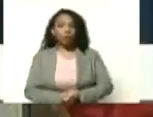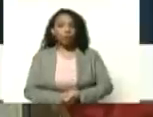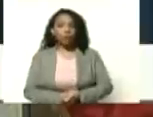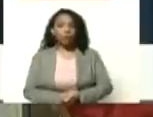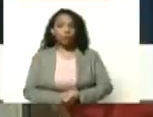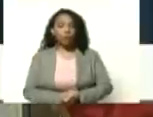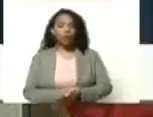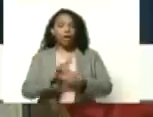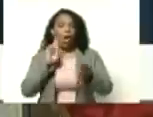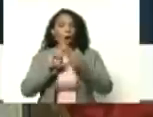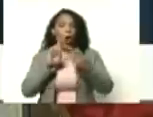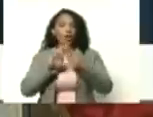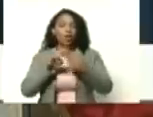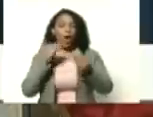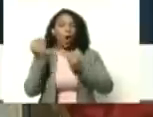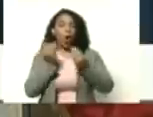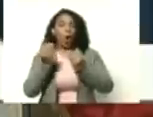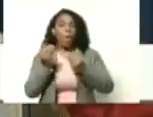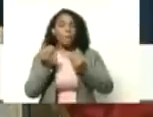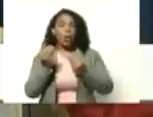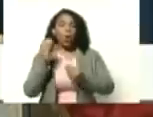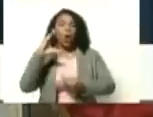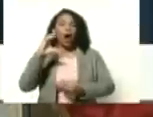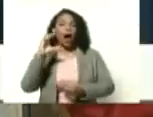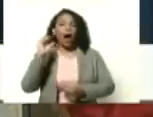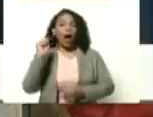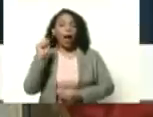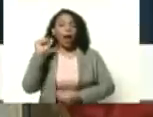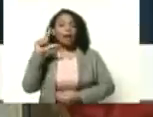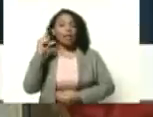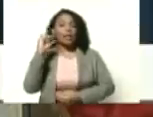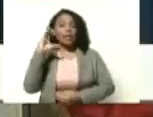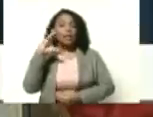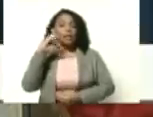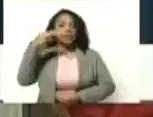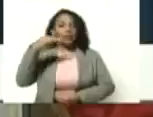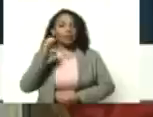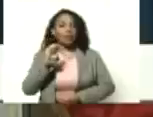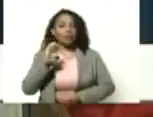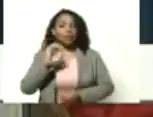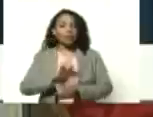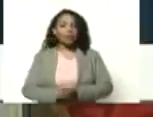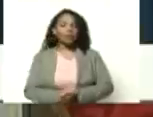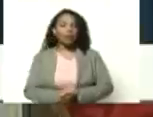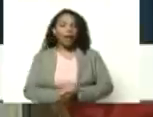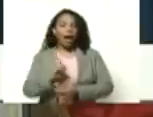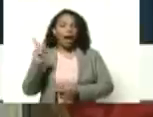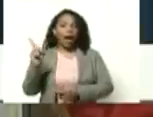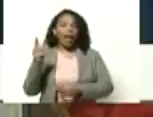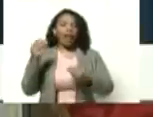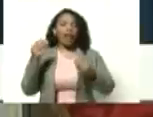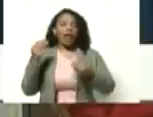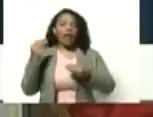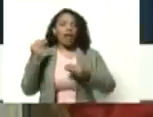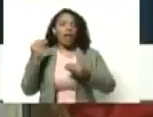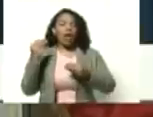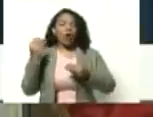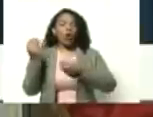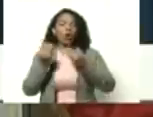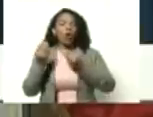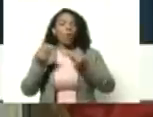conocido como el caliche de presunta nacionalidad colombiana que actúa como el capataz